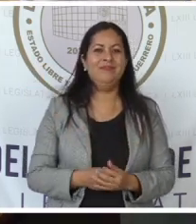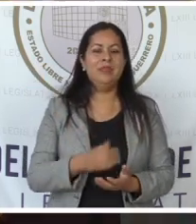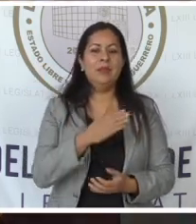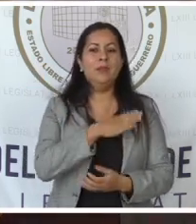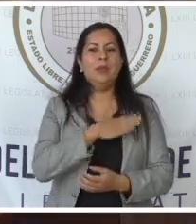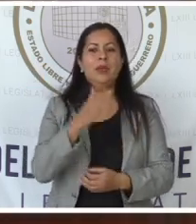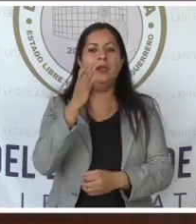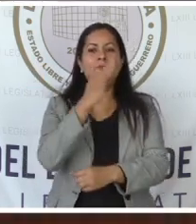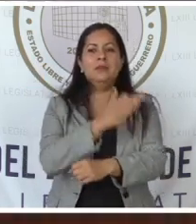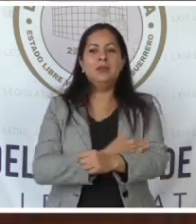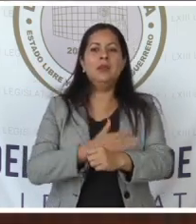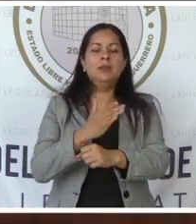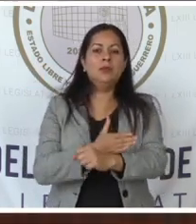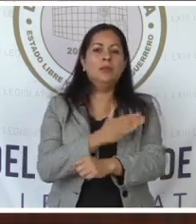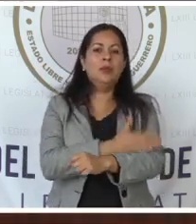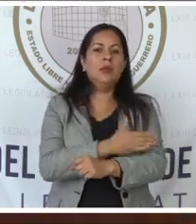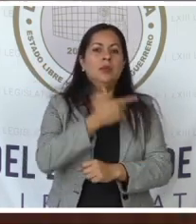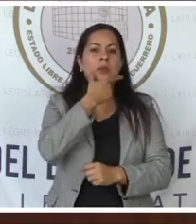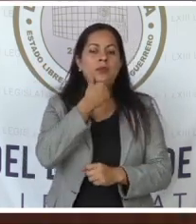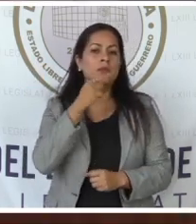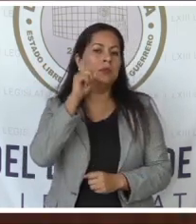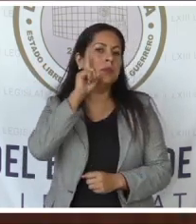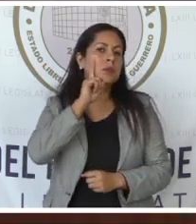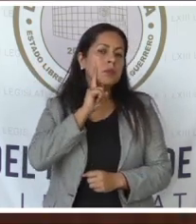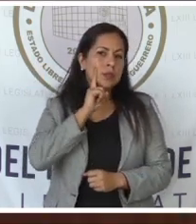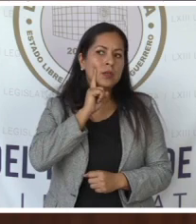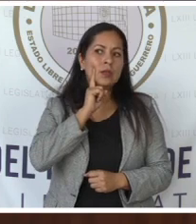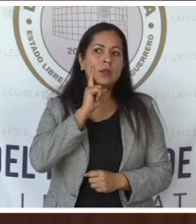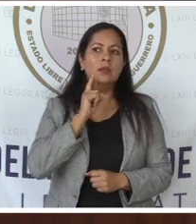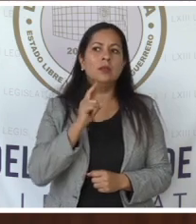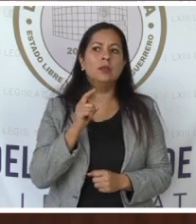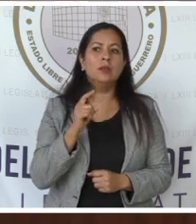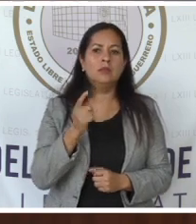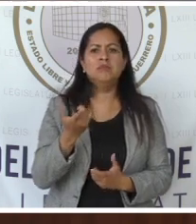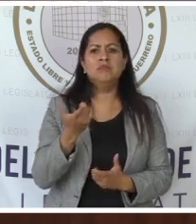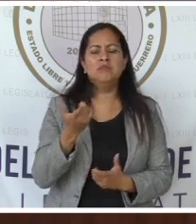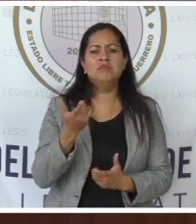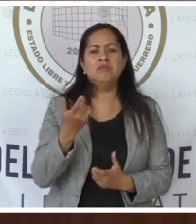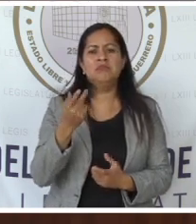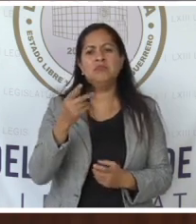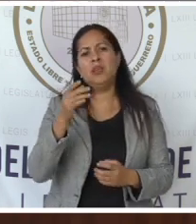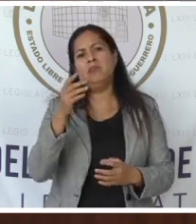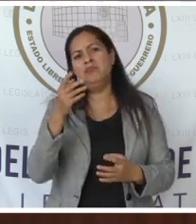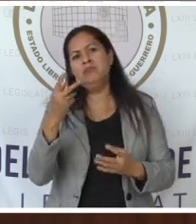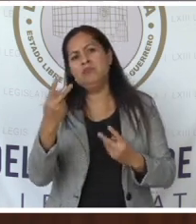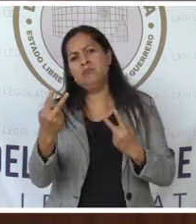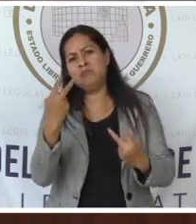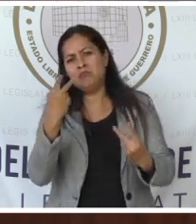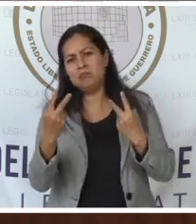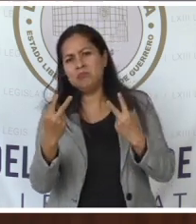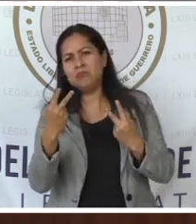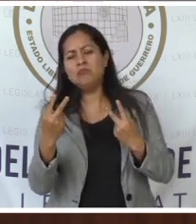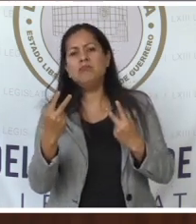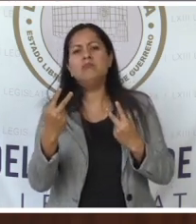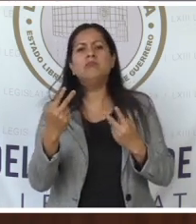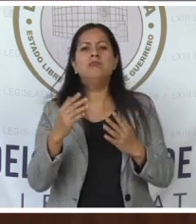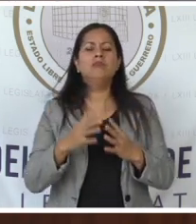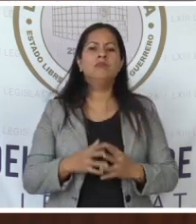Buenas tardes, compañeras diputadas y diputados, medios de comunicación que nos acompañan, público en general.